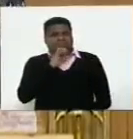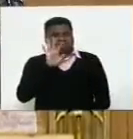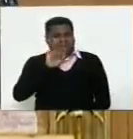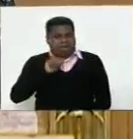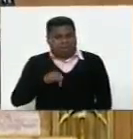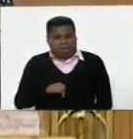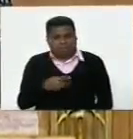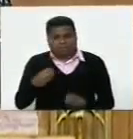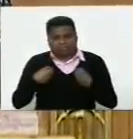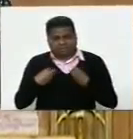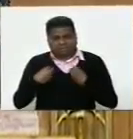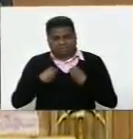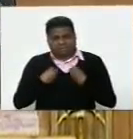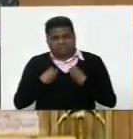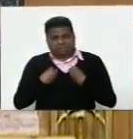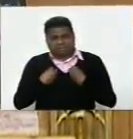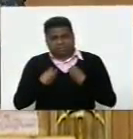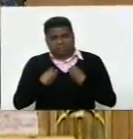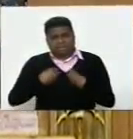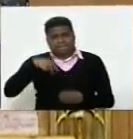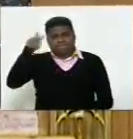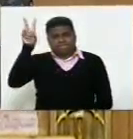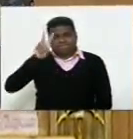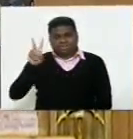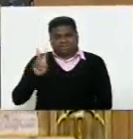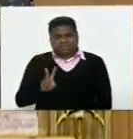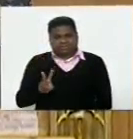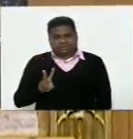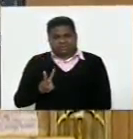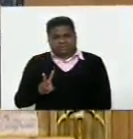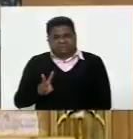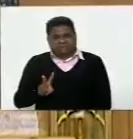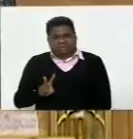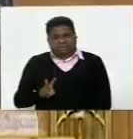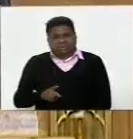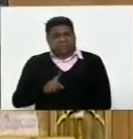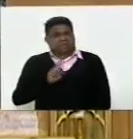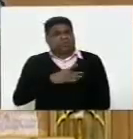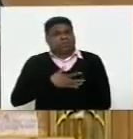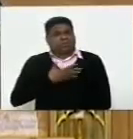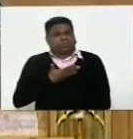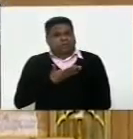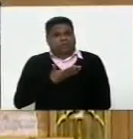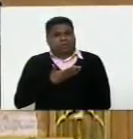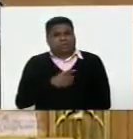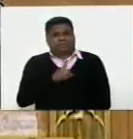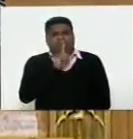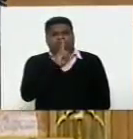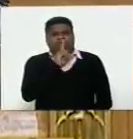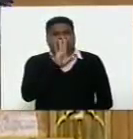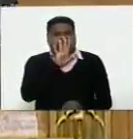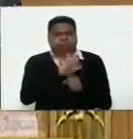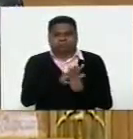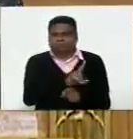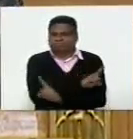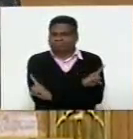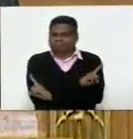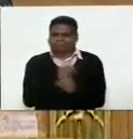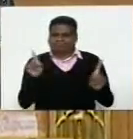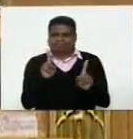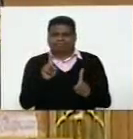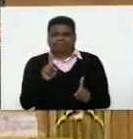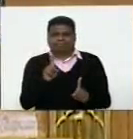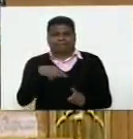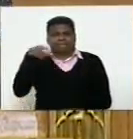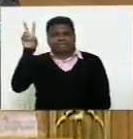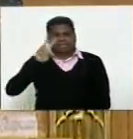que vivimos, Venezuela no va a poder ser silenciada. Venezuela